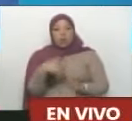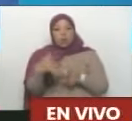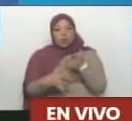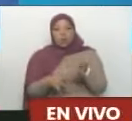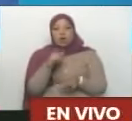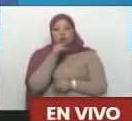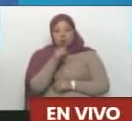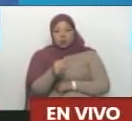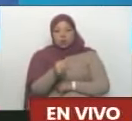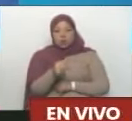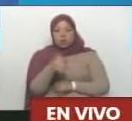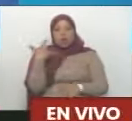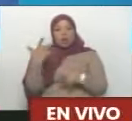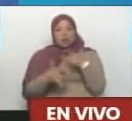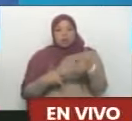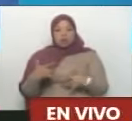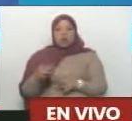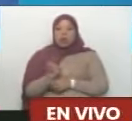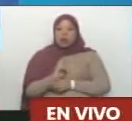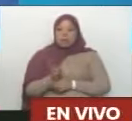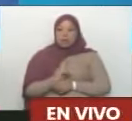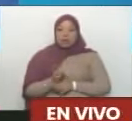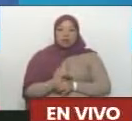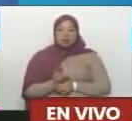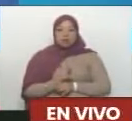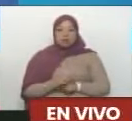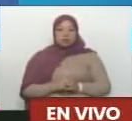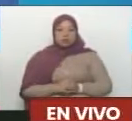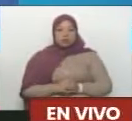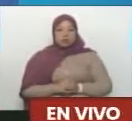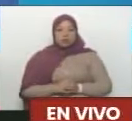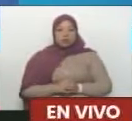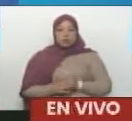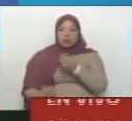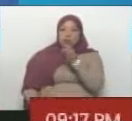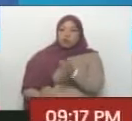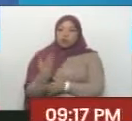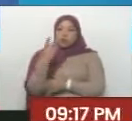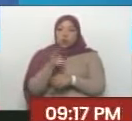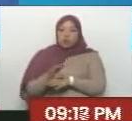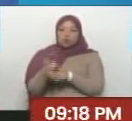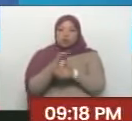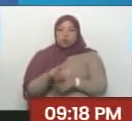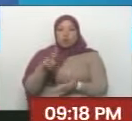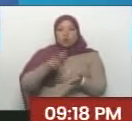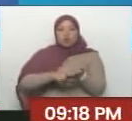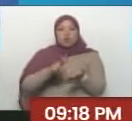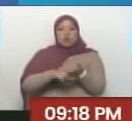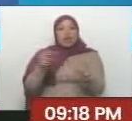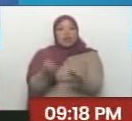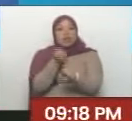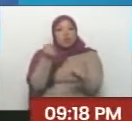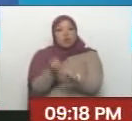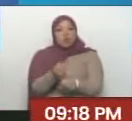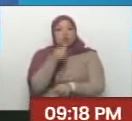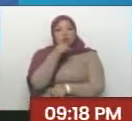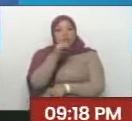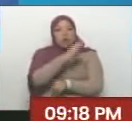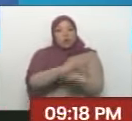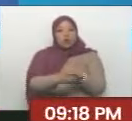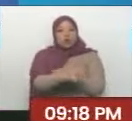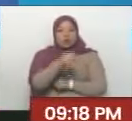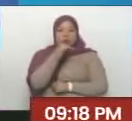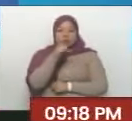anuncié, la activación inmediata del Fondo de Protección Social del Trabajador y la Trabajadora